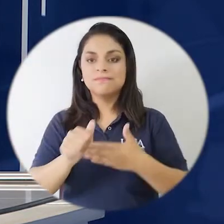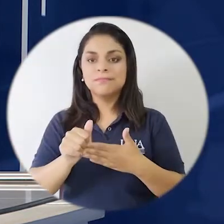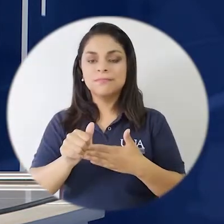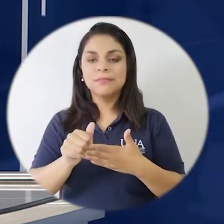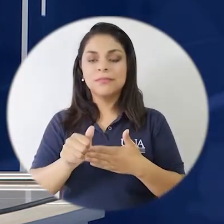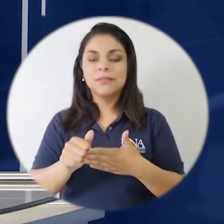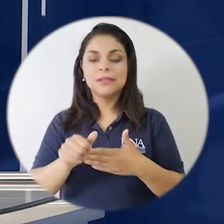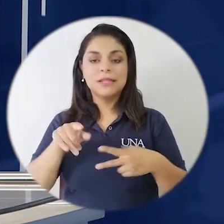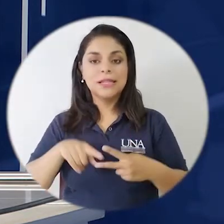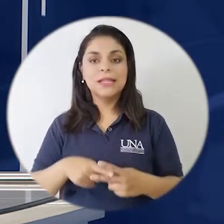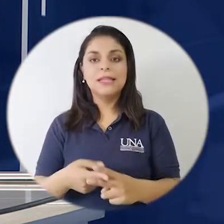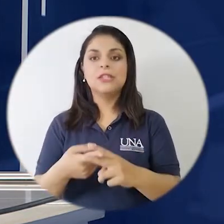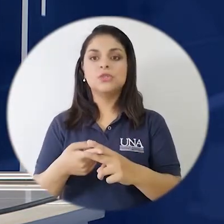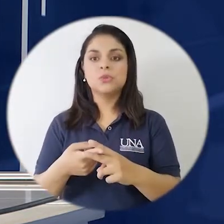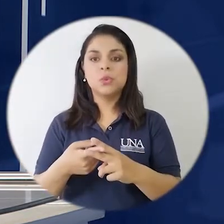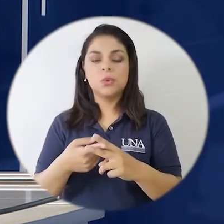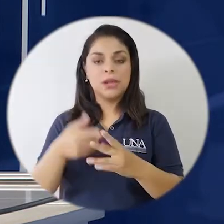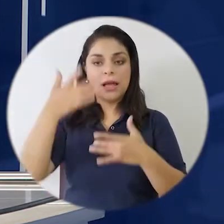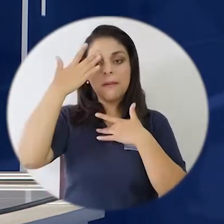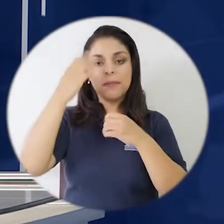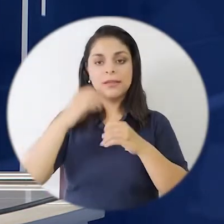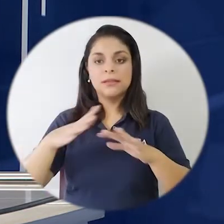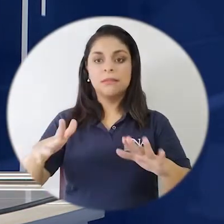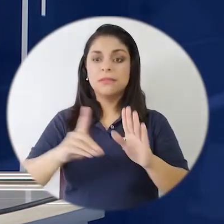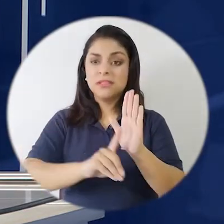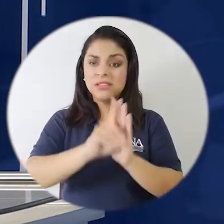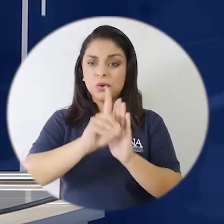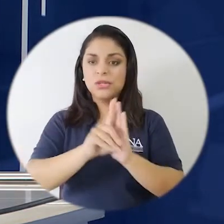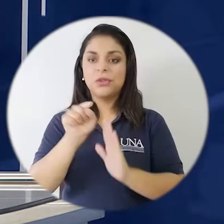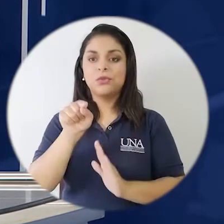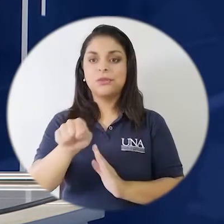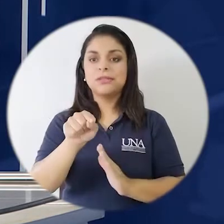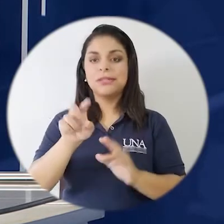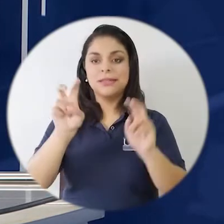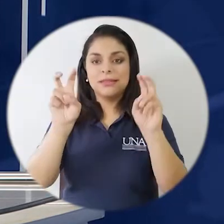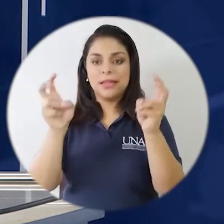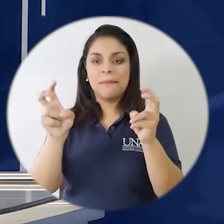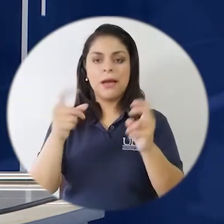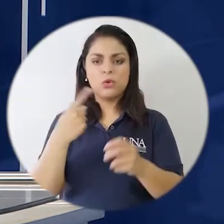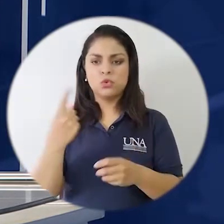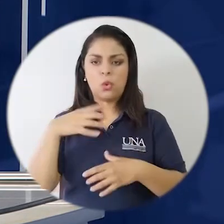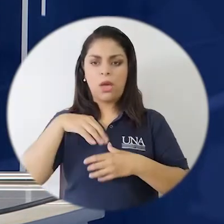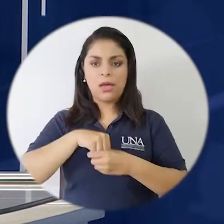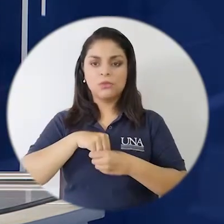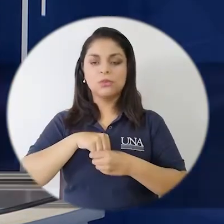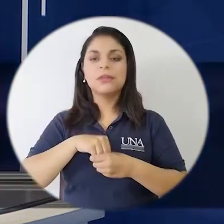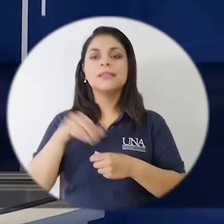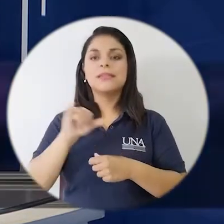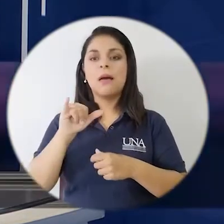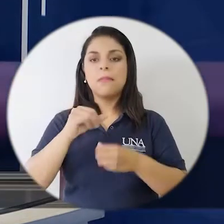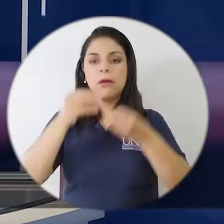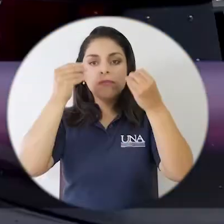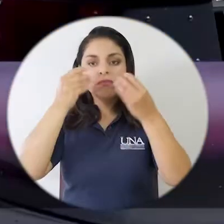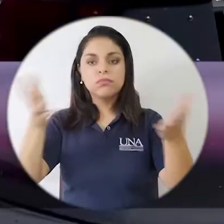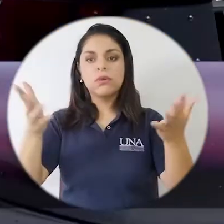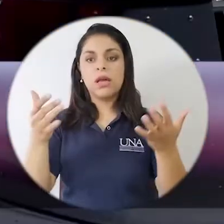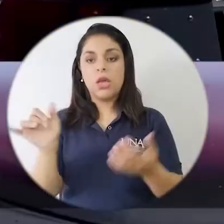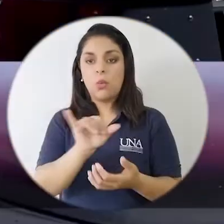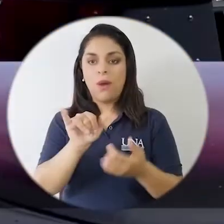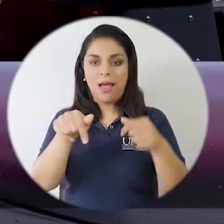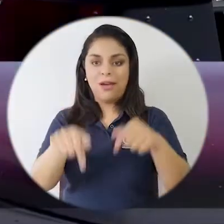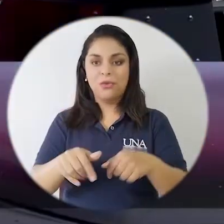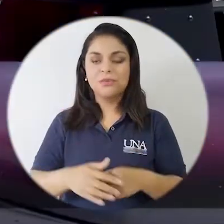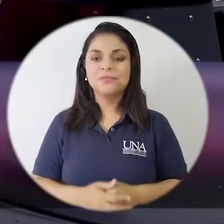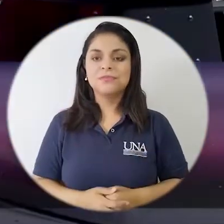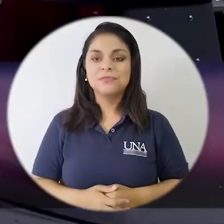en este sentido desde el inicio de la pandemia, de estar desarrollando este tema, no solo a lo interno, sino también proyectándolo como lo estamos haciendo hoy.